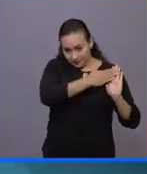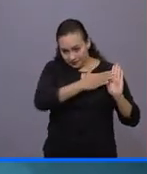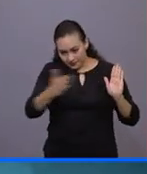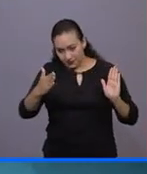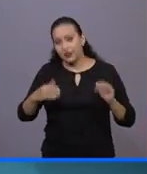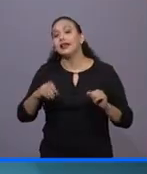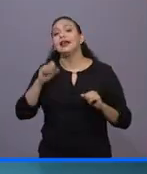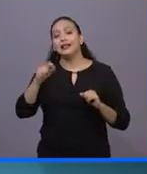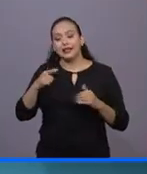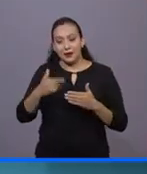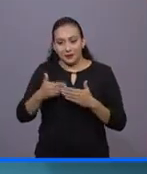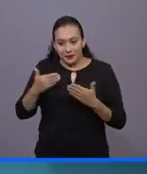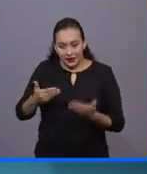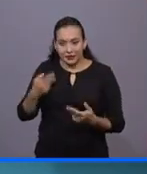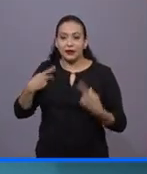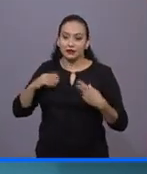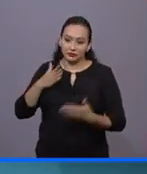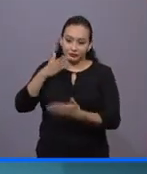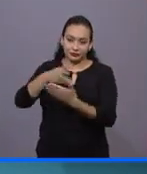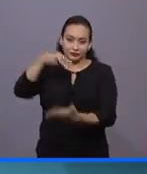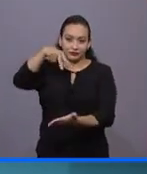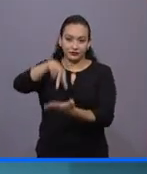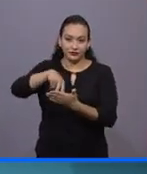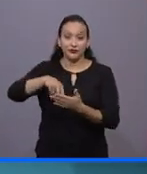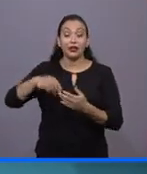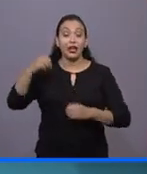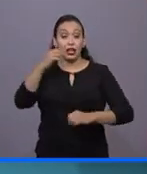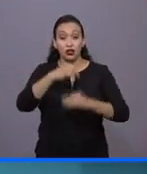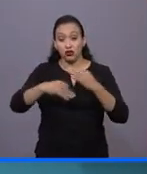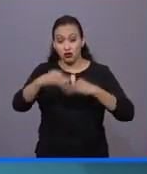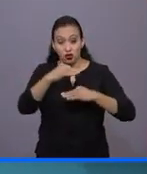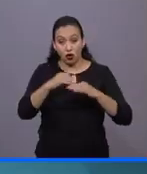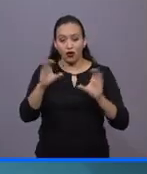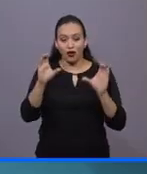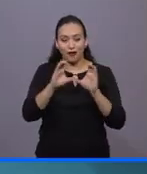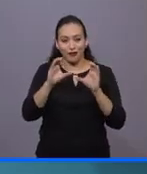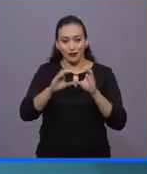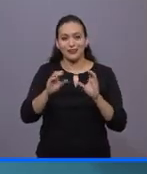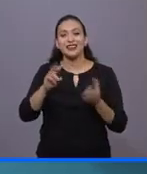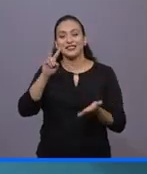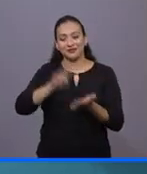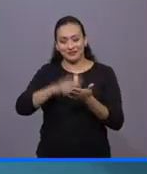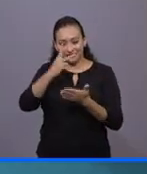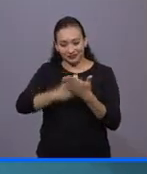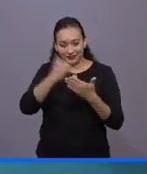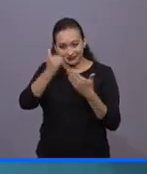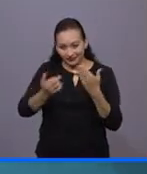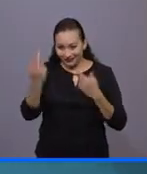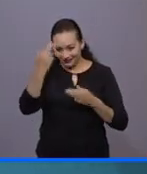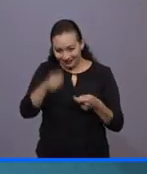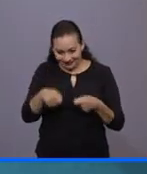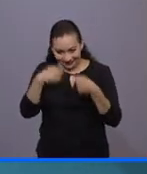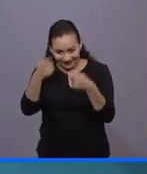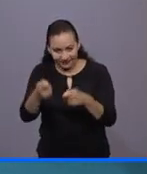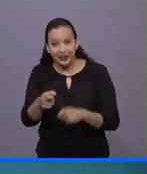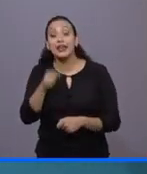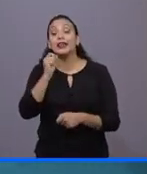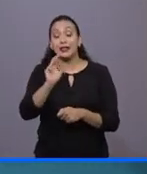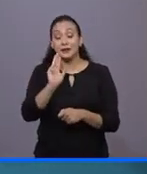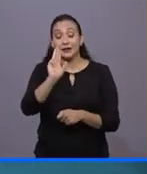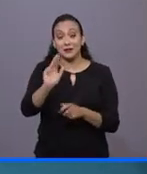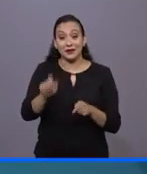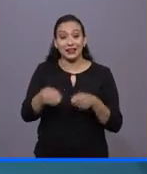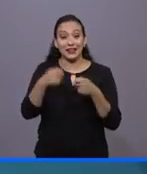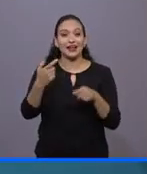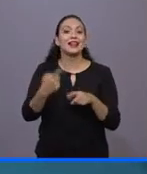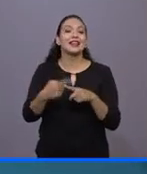anticipada como la presencial, y se emitirán las constancias de validación de proyectos ganadores, así como la definición de los casos